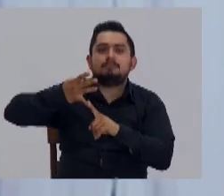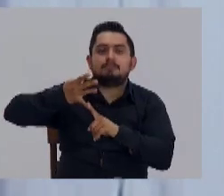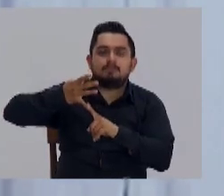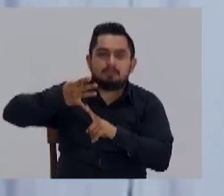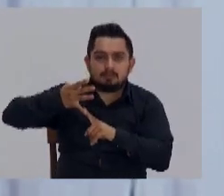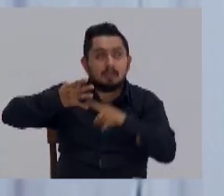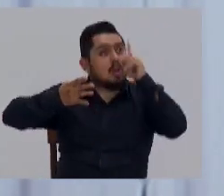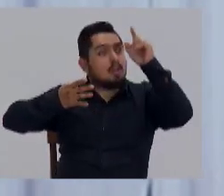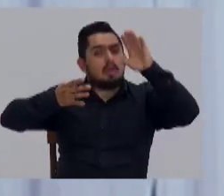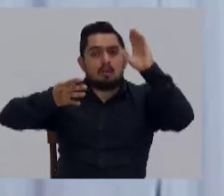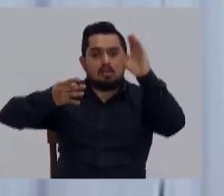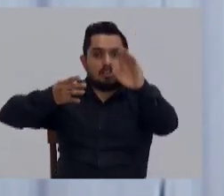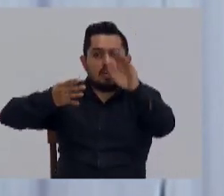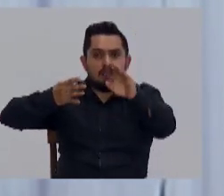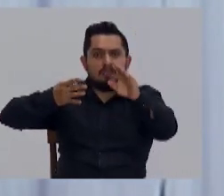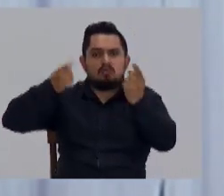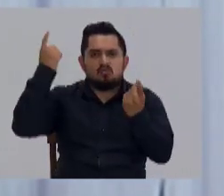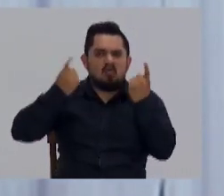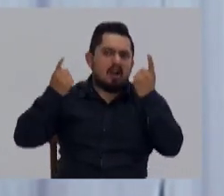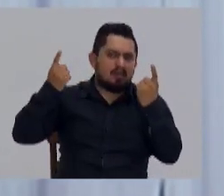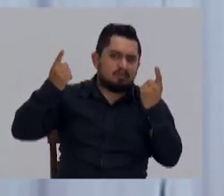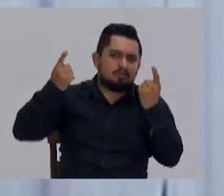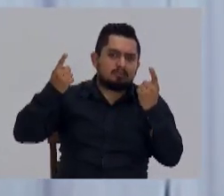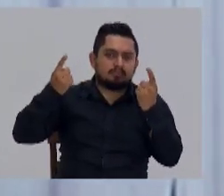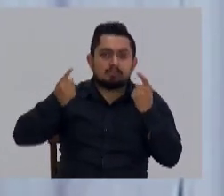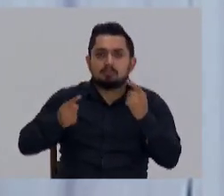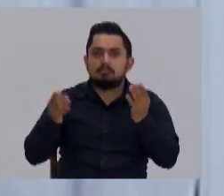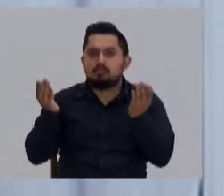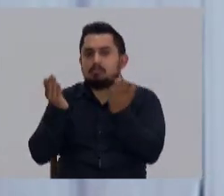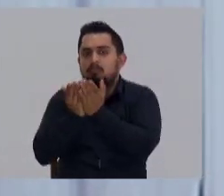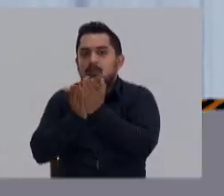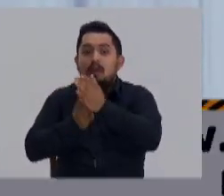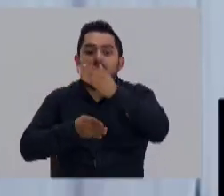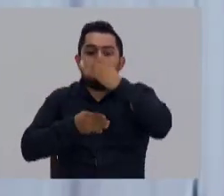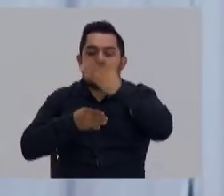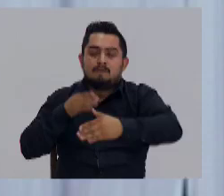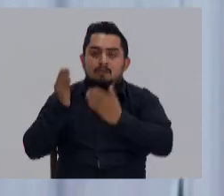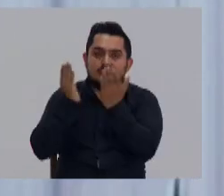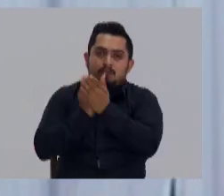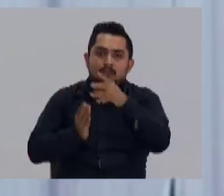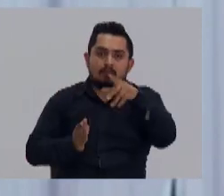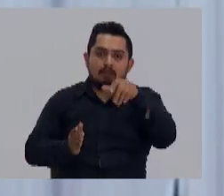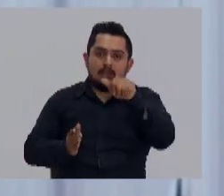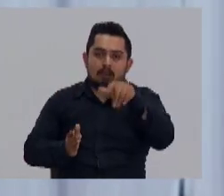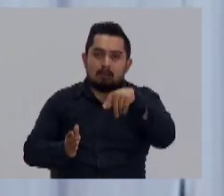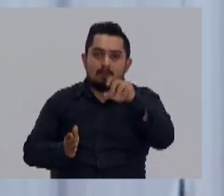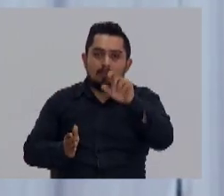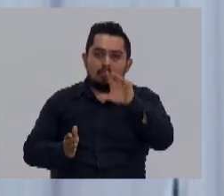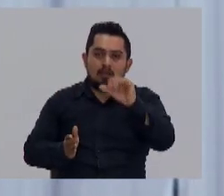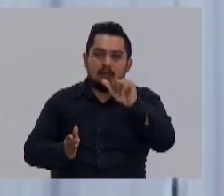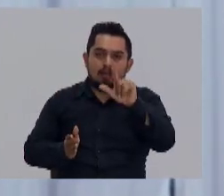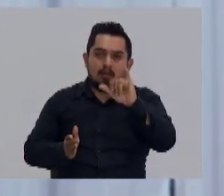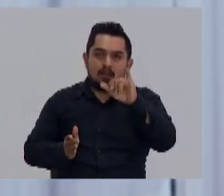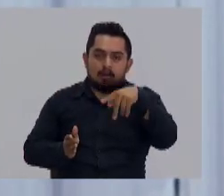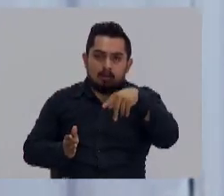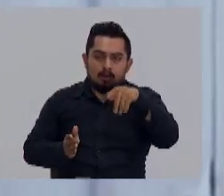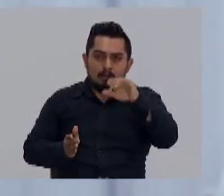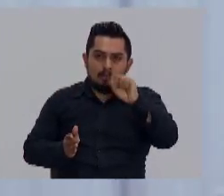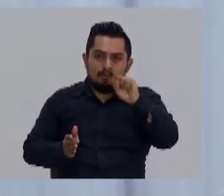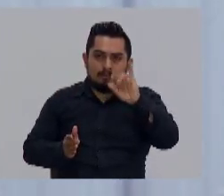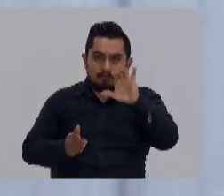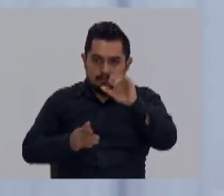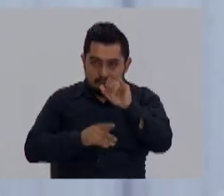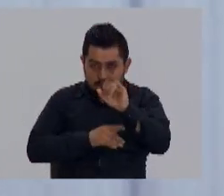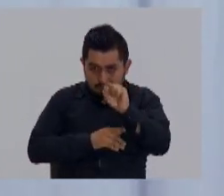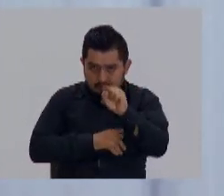hace. Y ese llamado lo encontramos en Apocalipsis 3:20. Y dice, fíjate, desde el